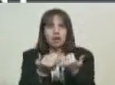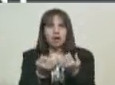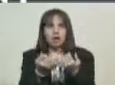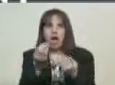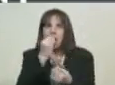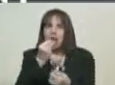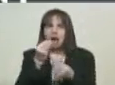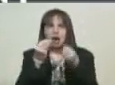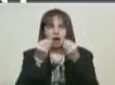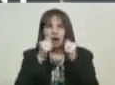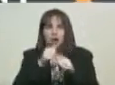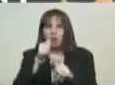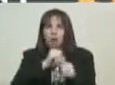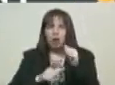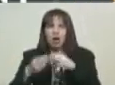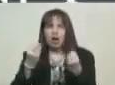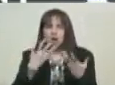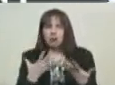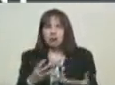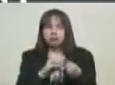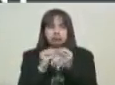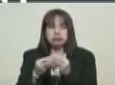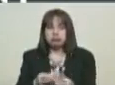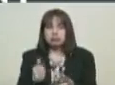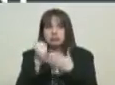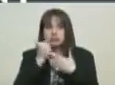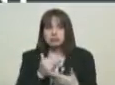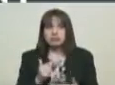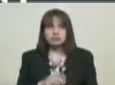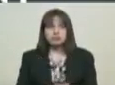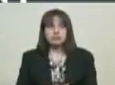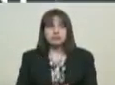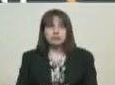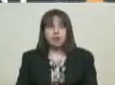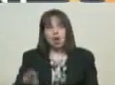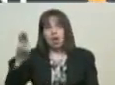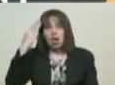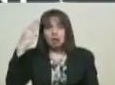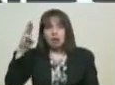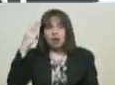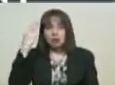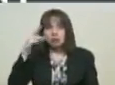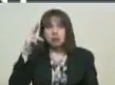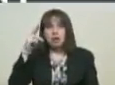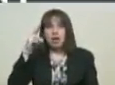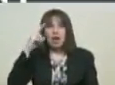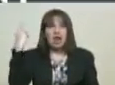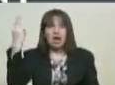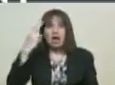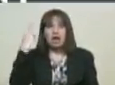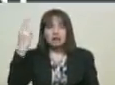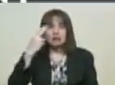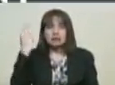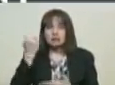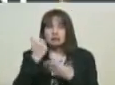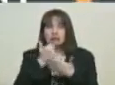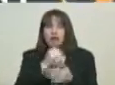municipios. Queríamos informar, también queremos informar a los municipios de Baruta y el Latillo, que para